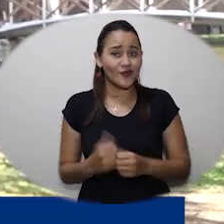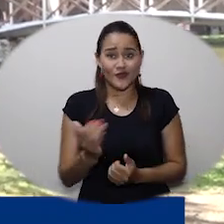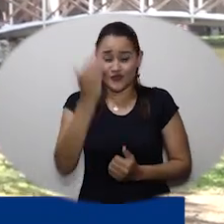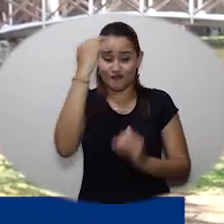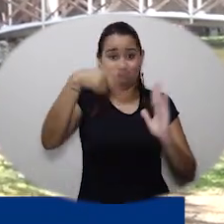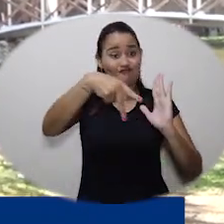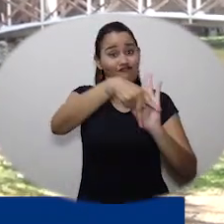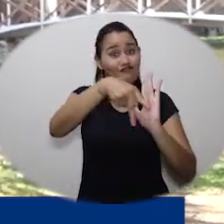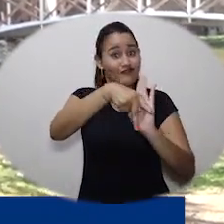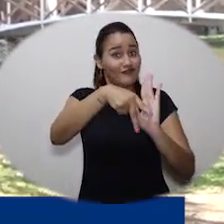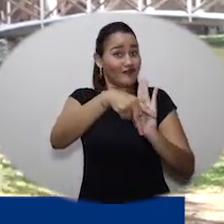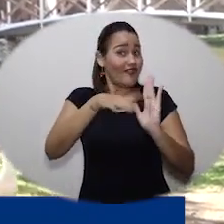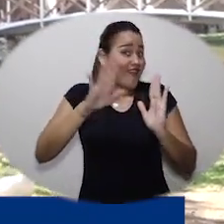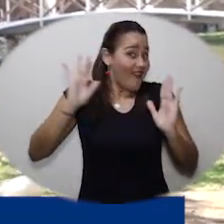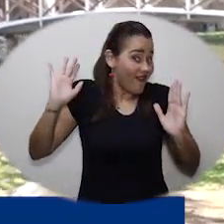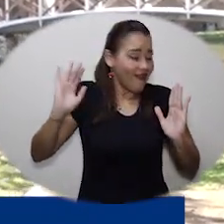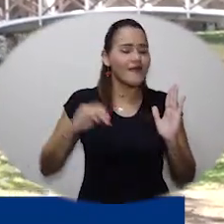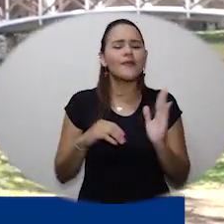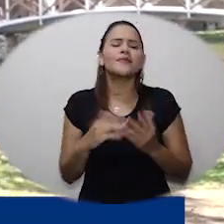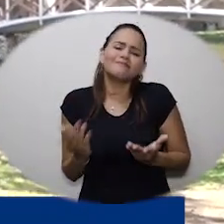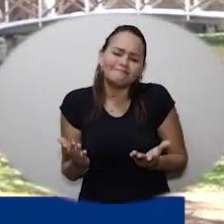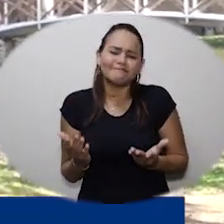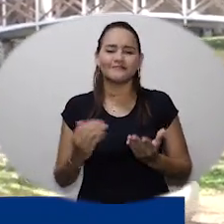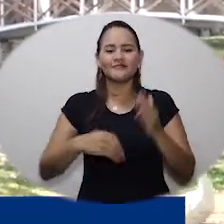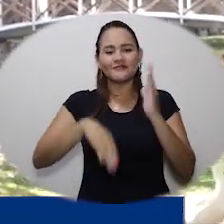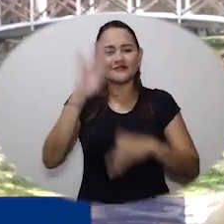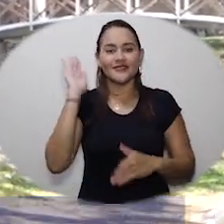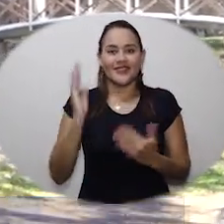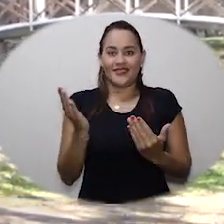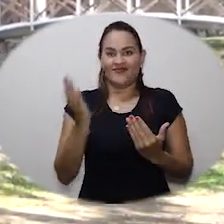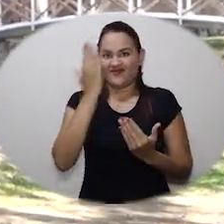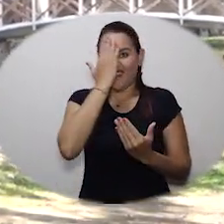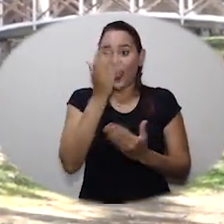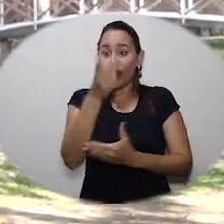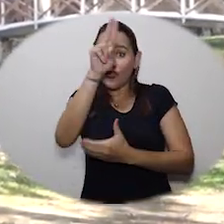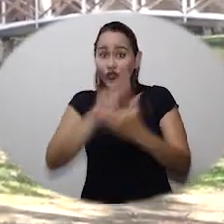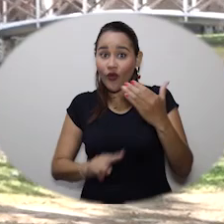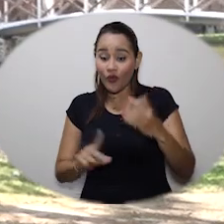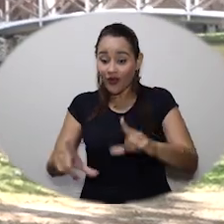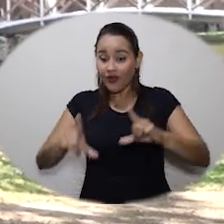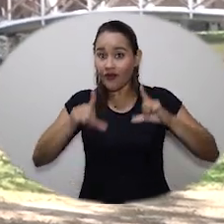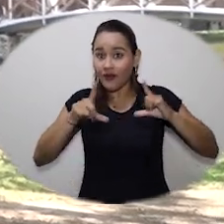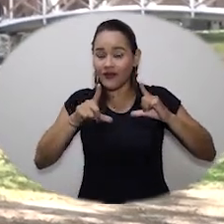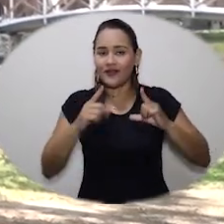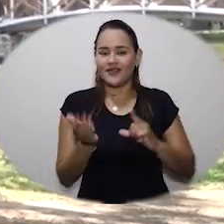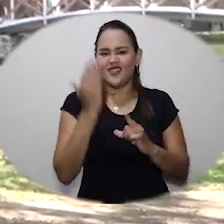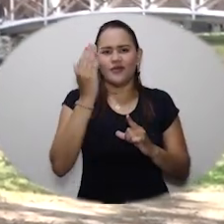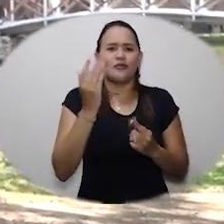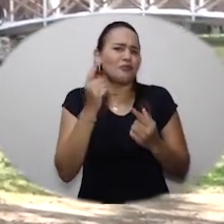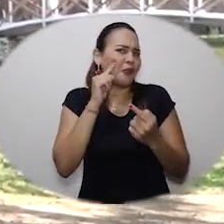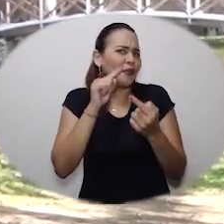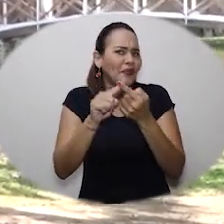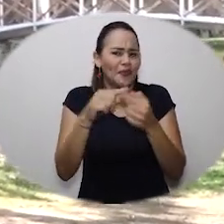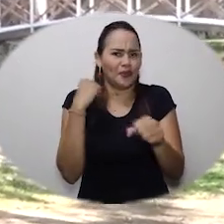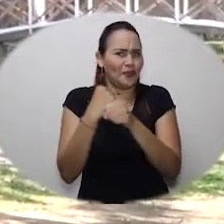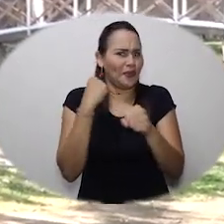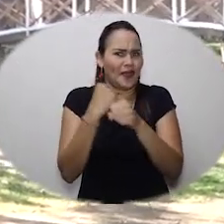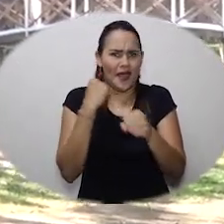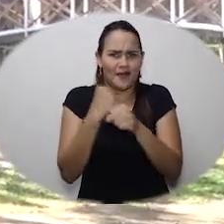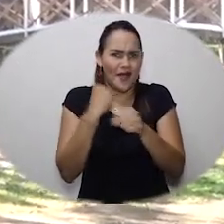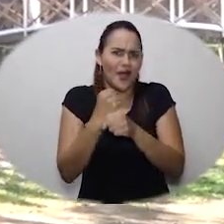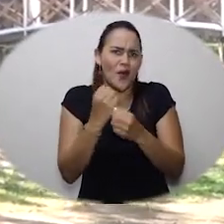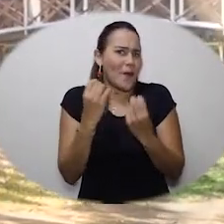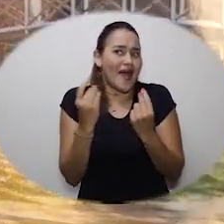de vida porque gracias a dos titulaciones puedo encontrar trabajo en muchos